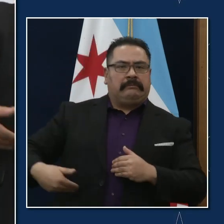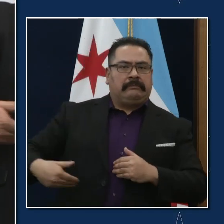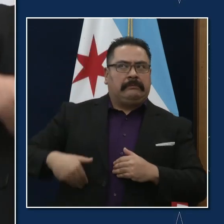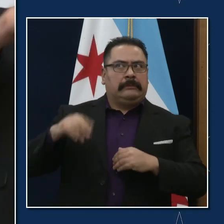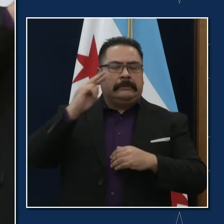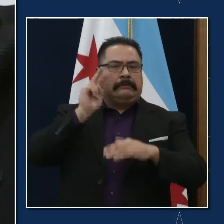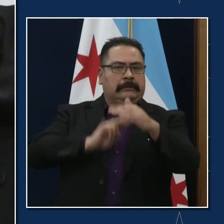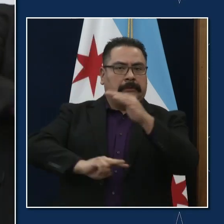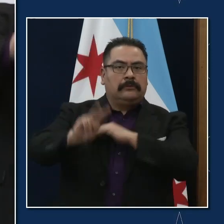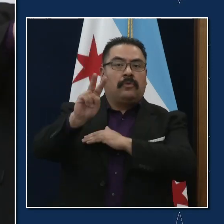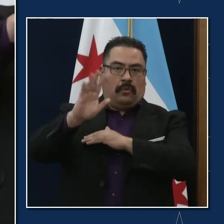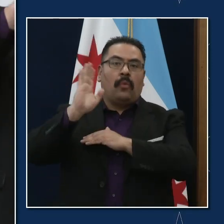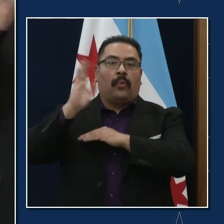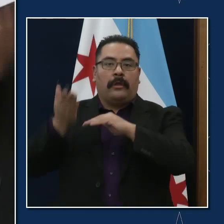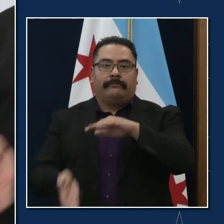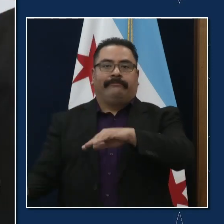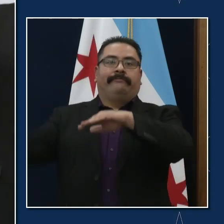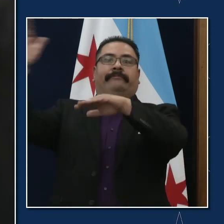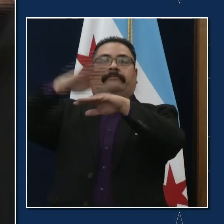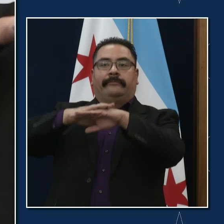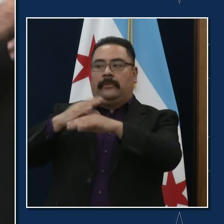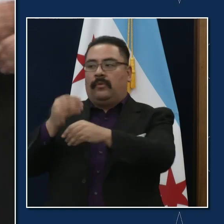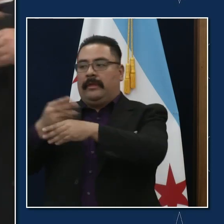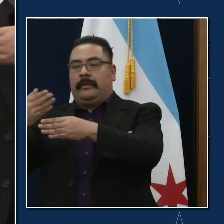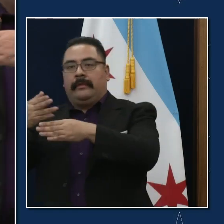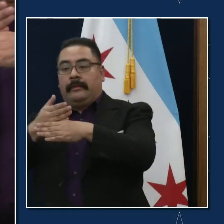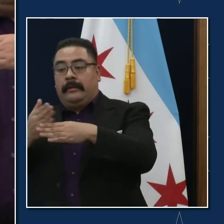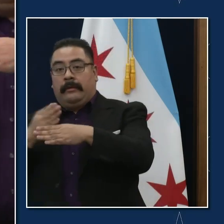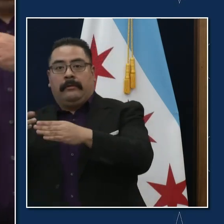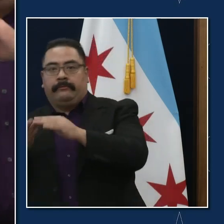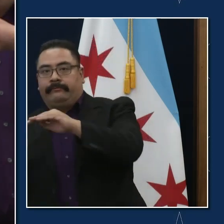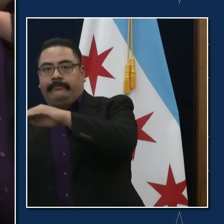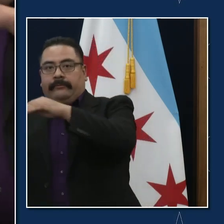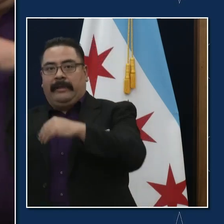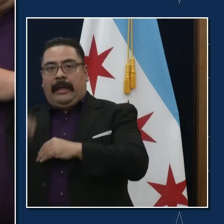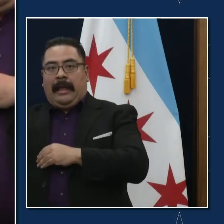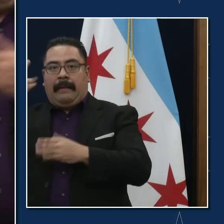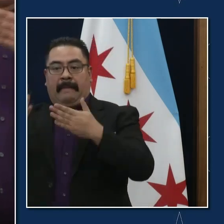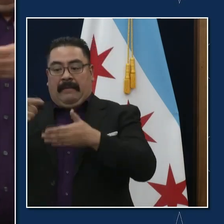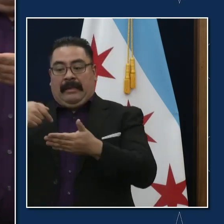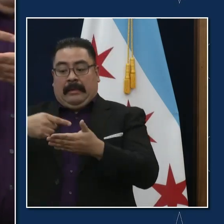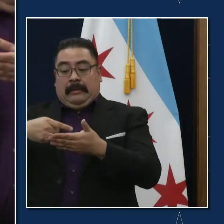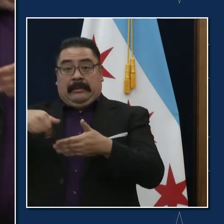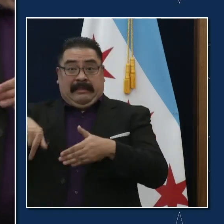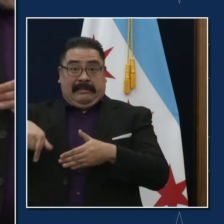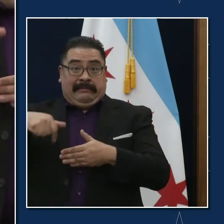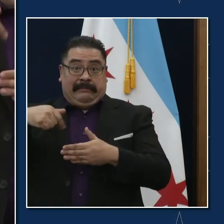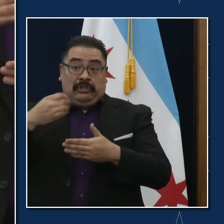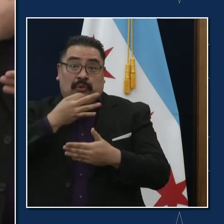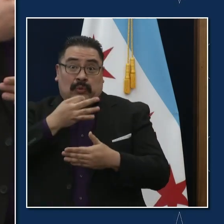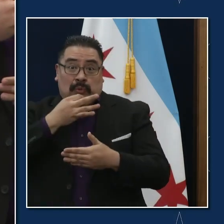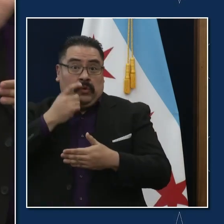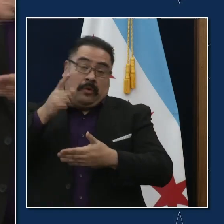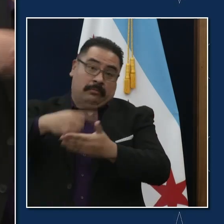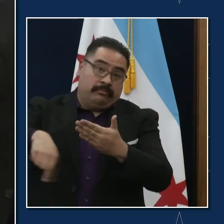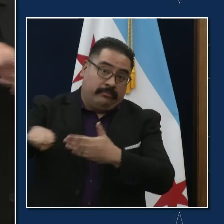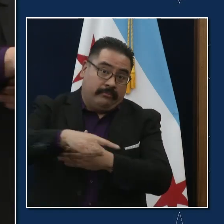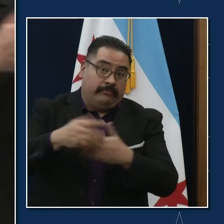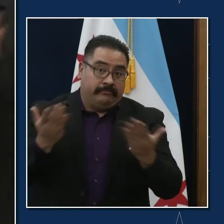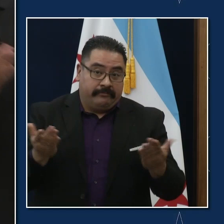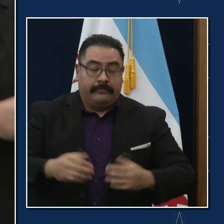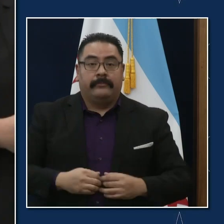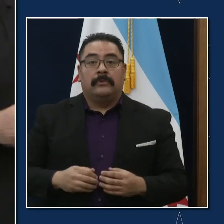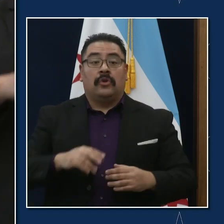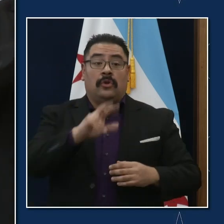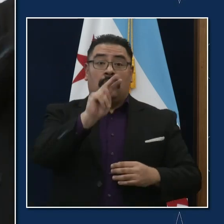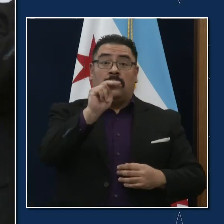desafortunadamente alcanzaremos las cifras de nivel alto tan pronto como esta semana o la semana que viene. La ciudad